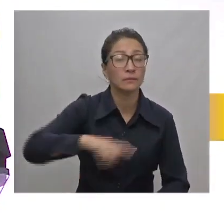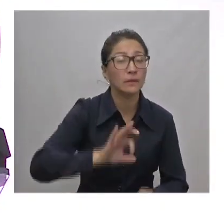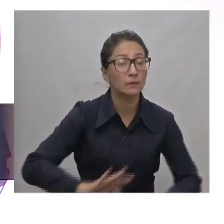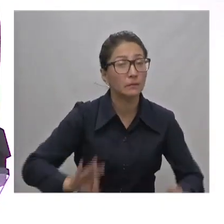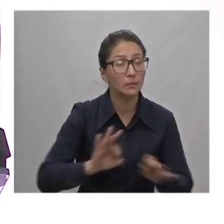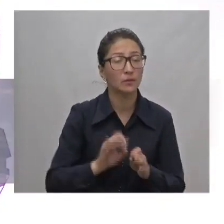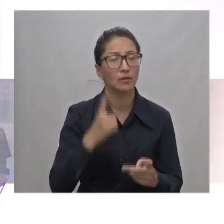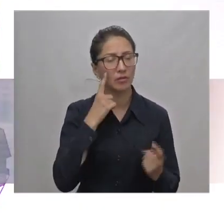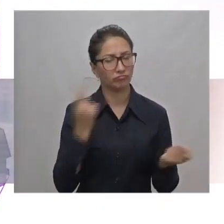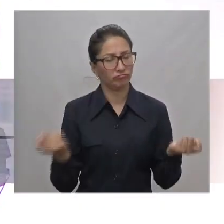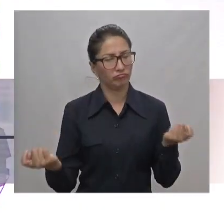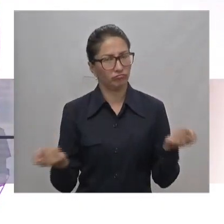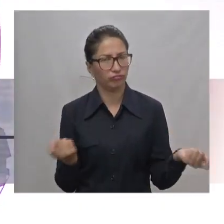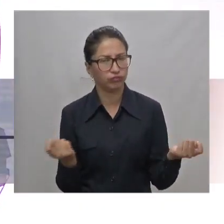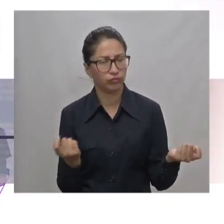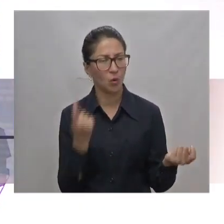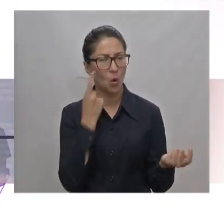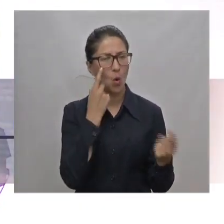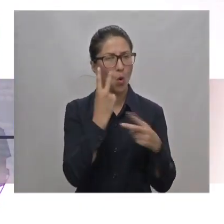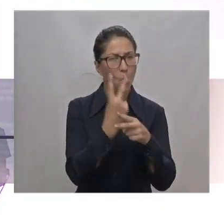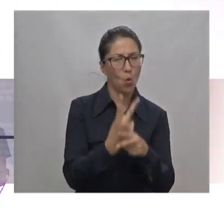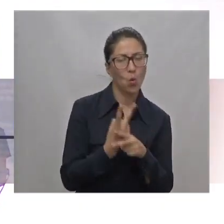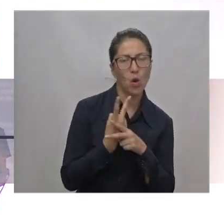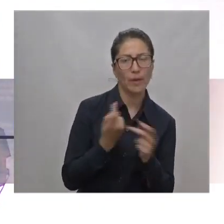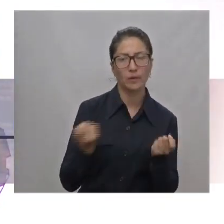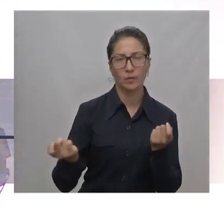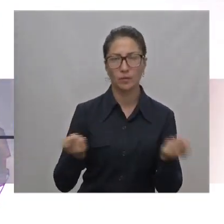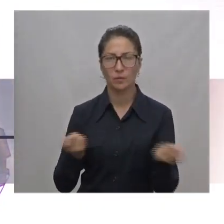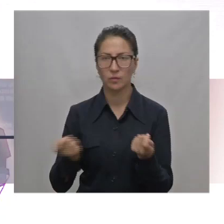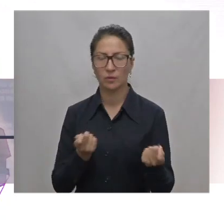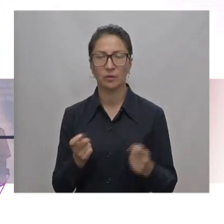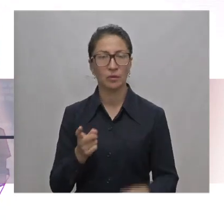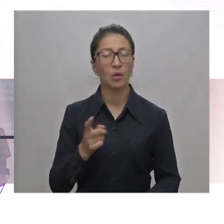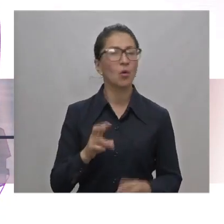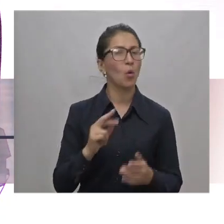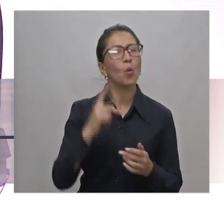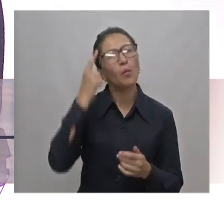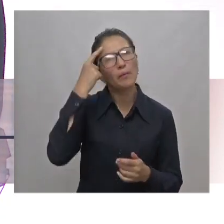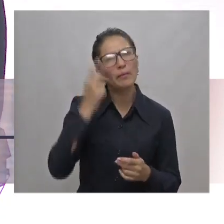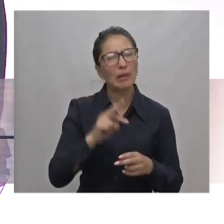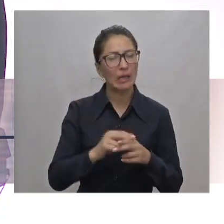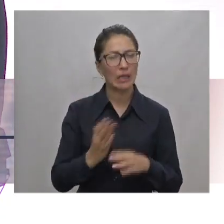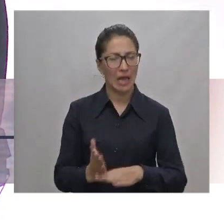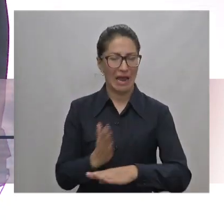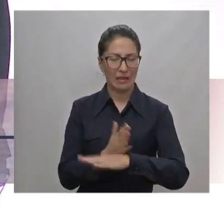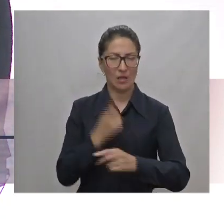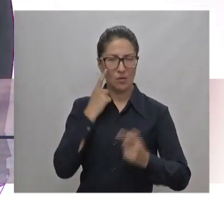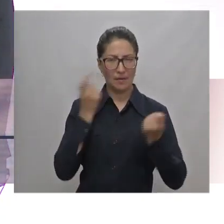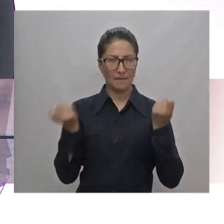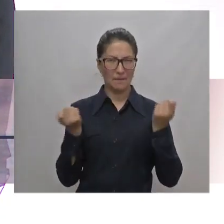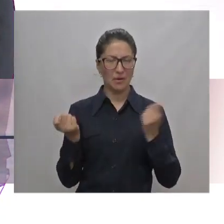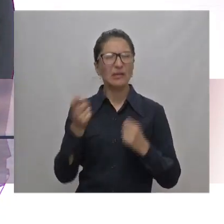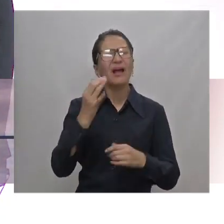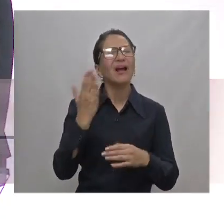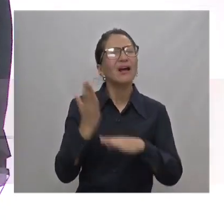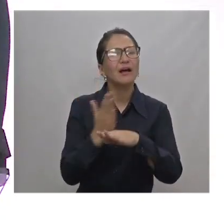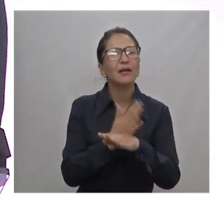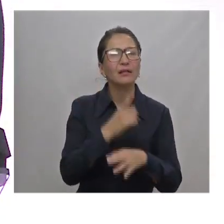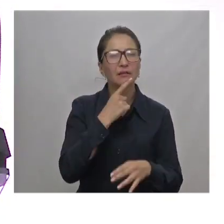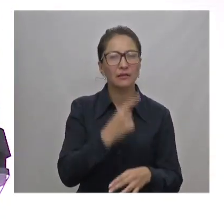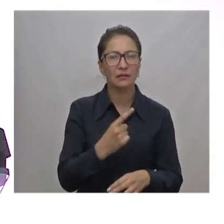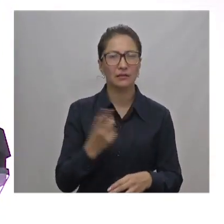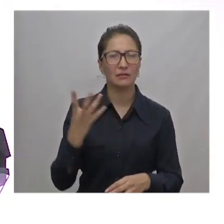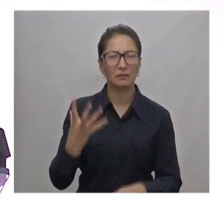entidad. Ejercida con moderación y prudencia en la mayoría de los casos, no equivale al control previo, como muestran